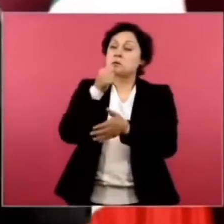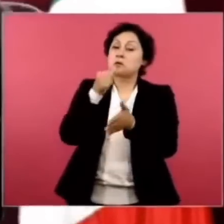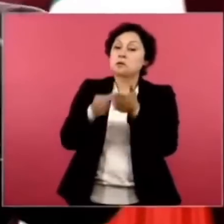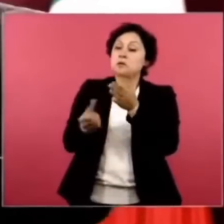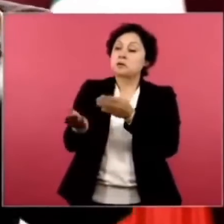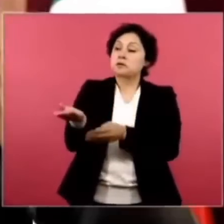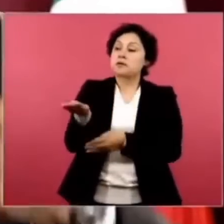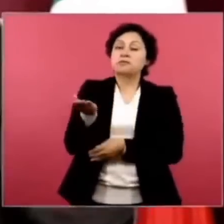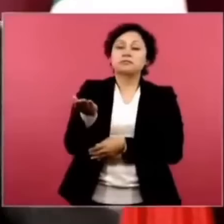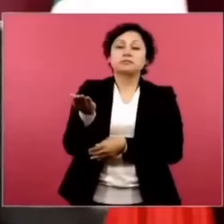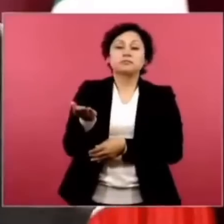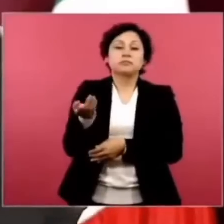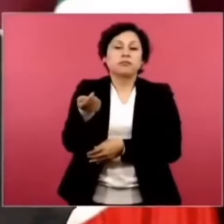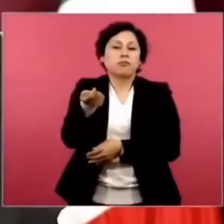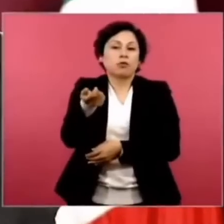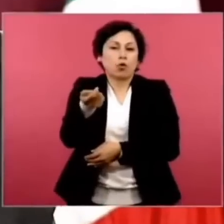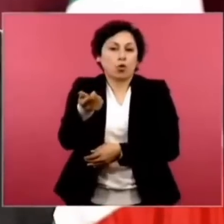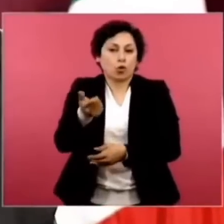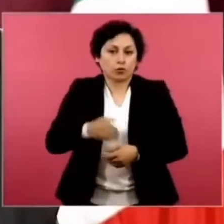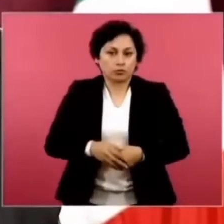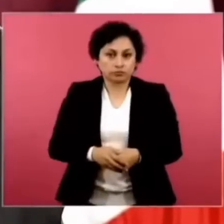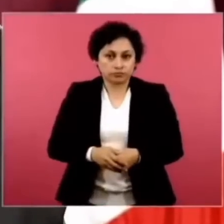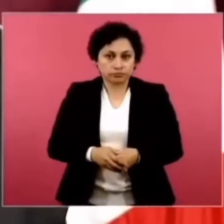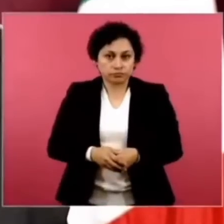nada más la publicidad.